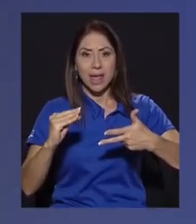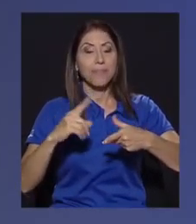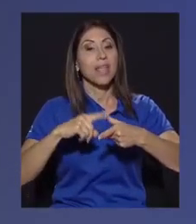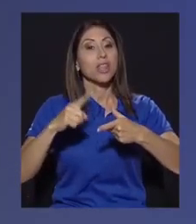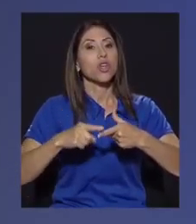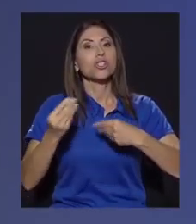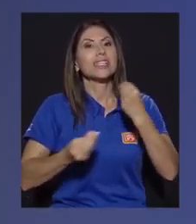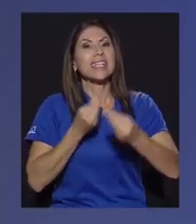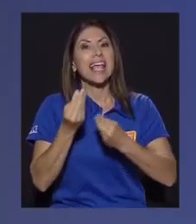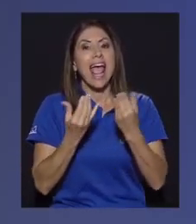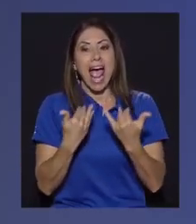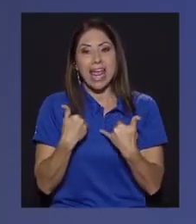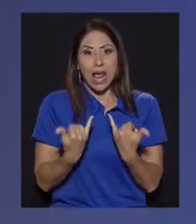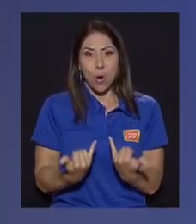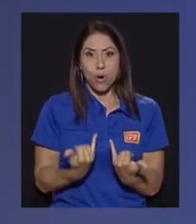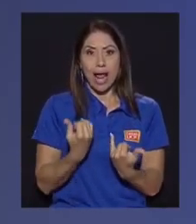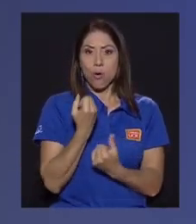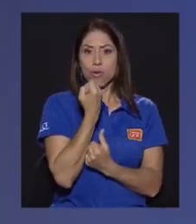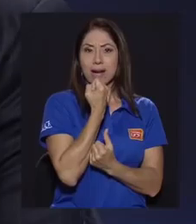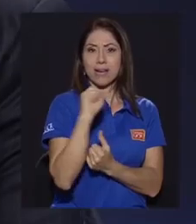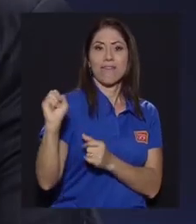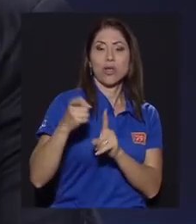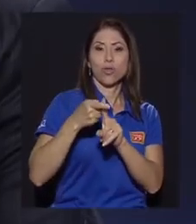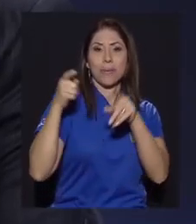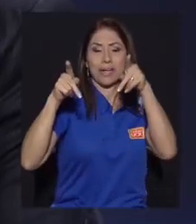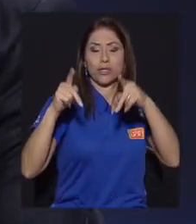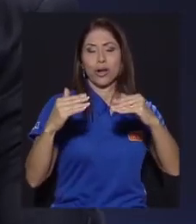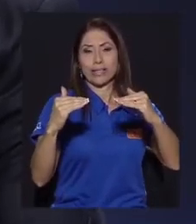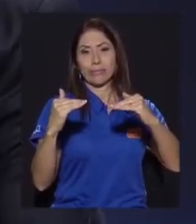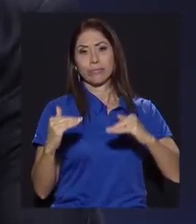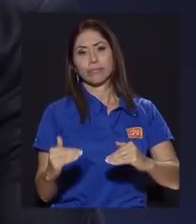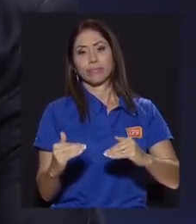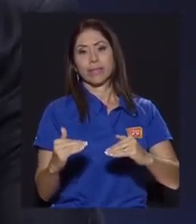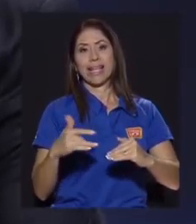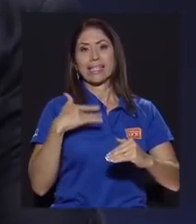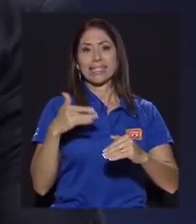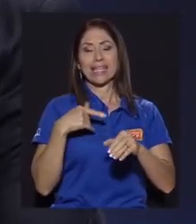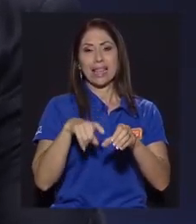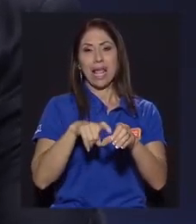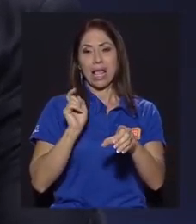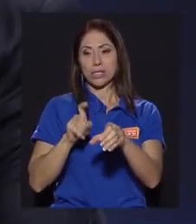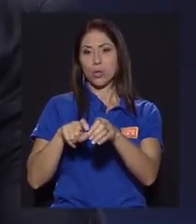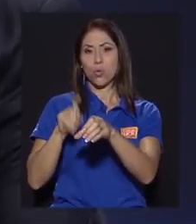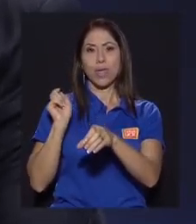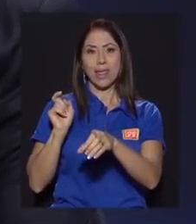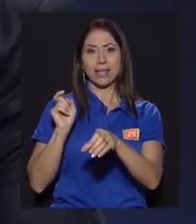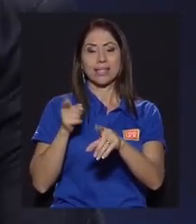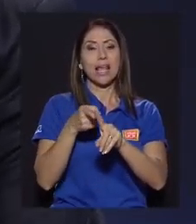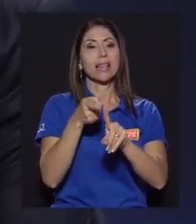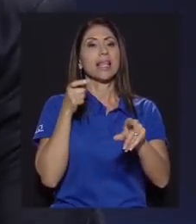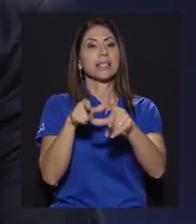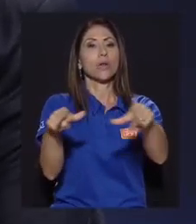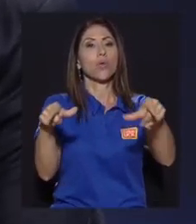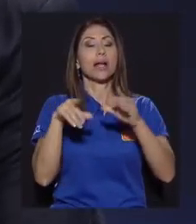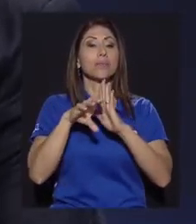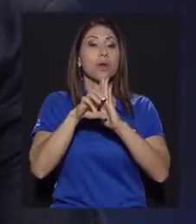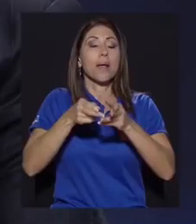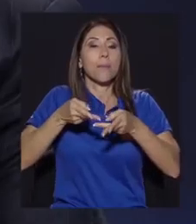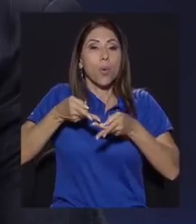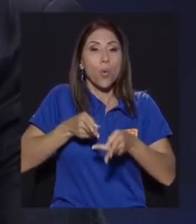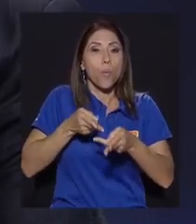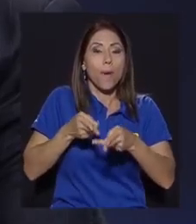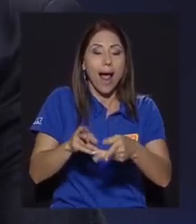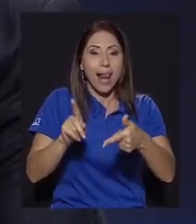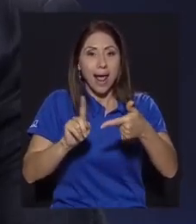una rebelión de los excluidos que viene de cantones como pala como